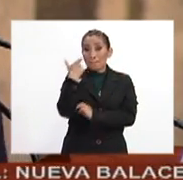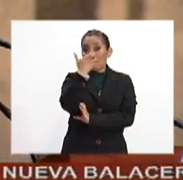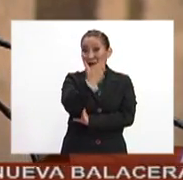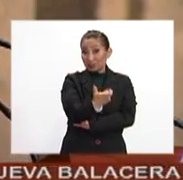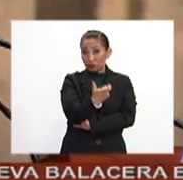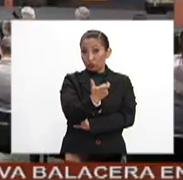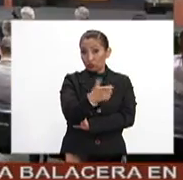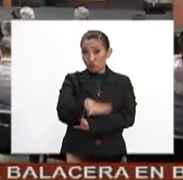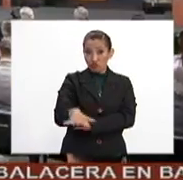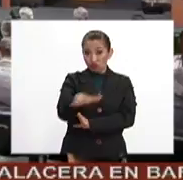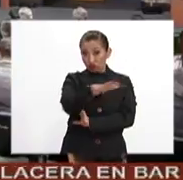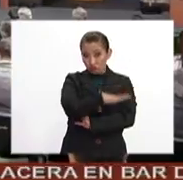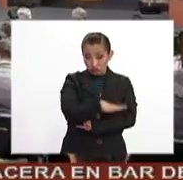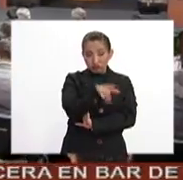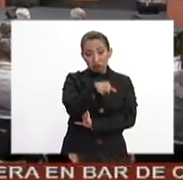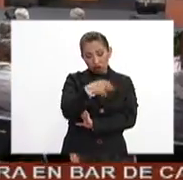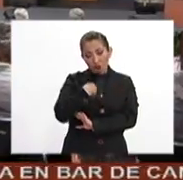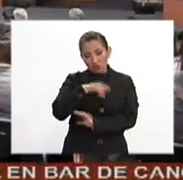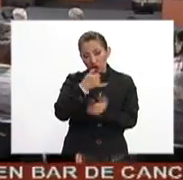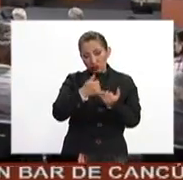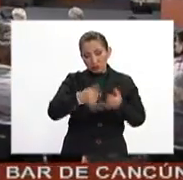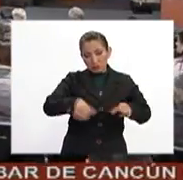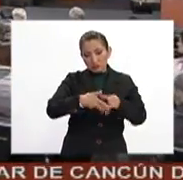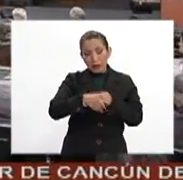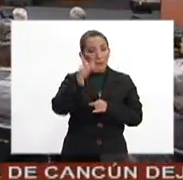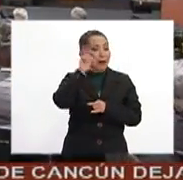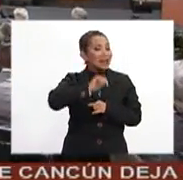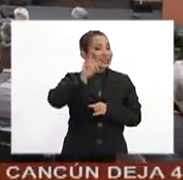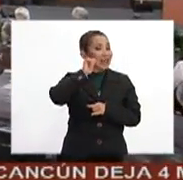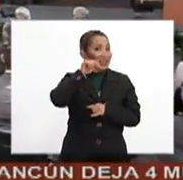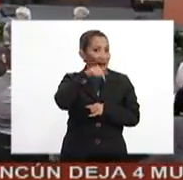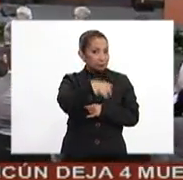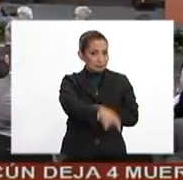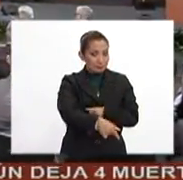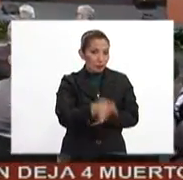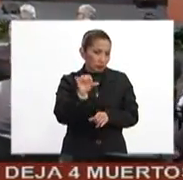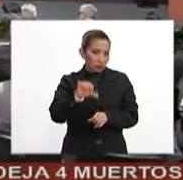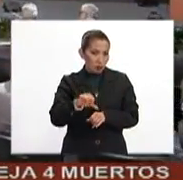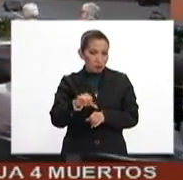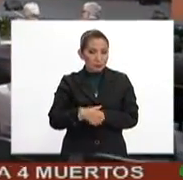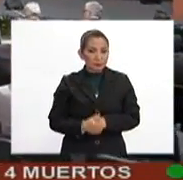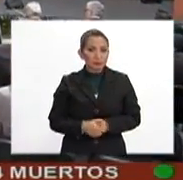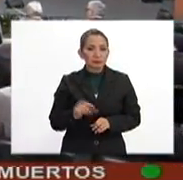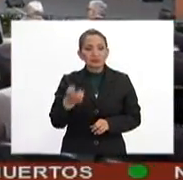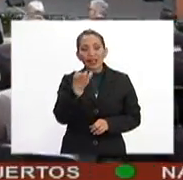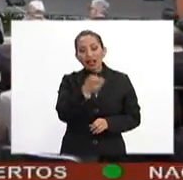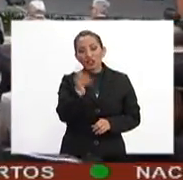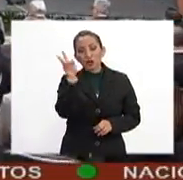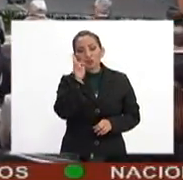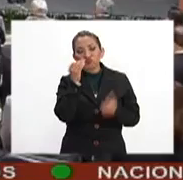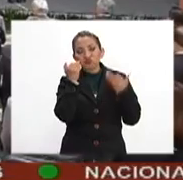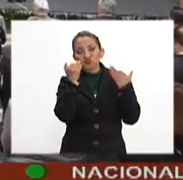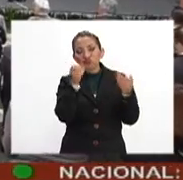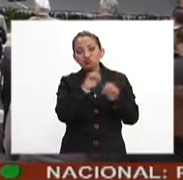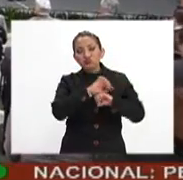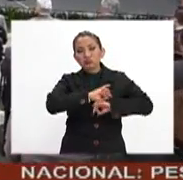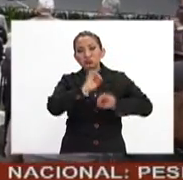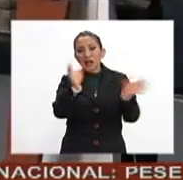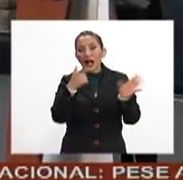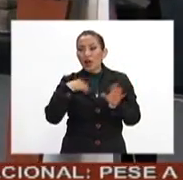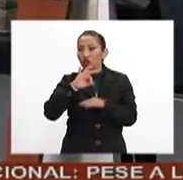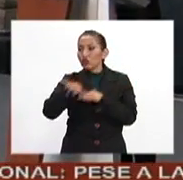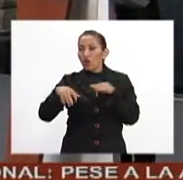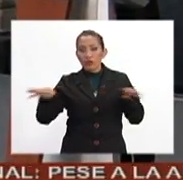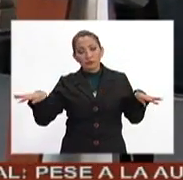pesos que habremos de inaugurar el día de mañana, y esto deja evidencia clara